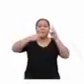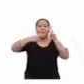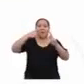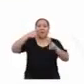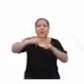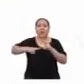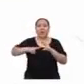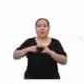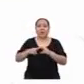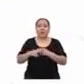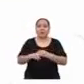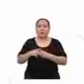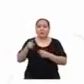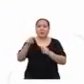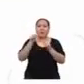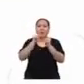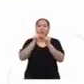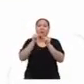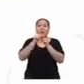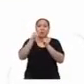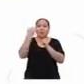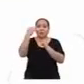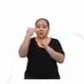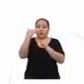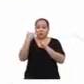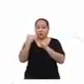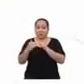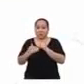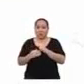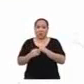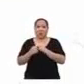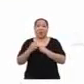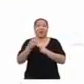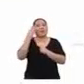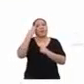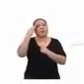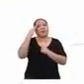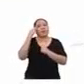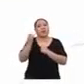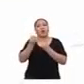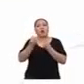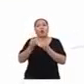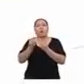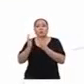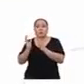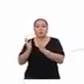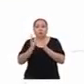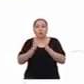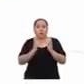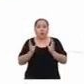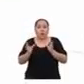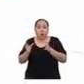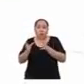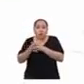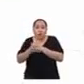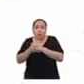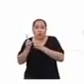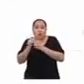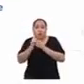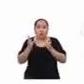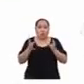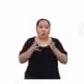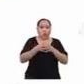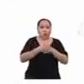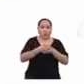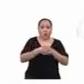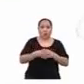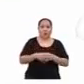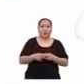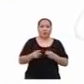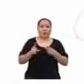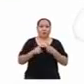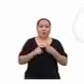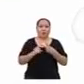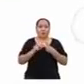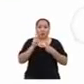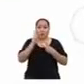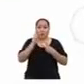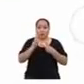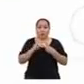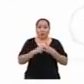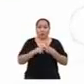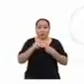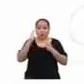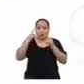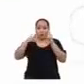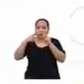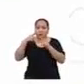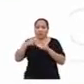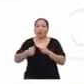los valores de cada variable y saber si se organizarán con datos agrupados o no agrupados. Paso 2. Identificar los